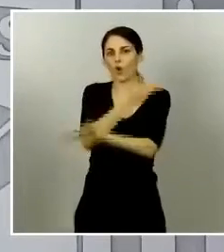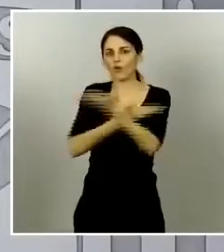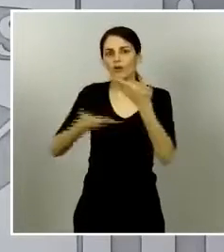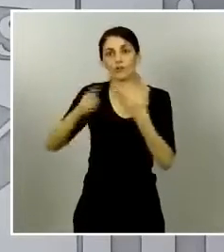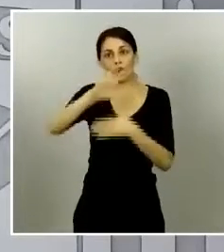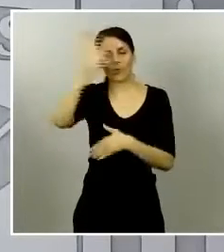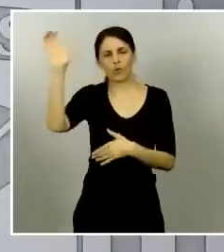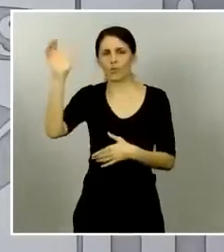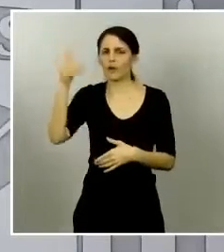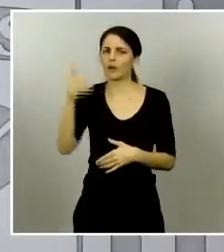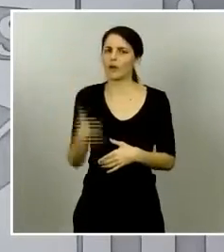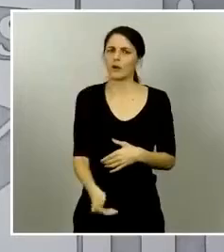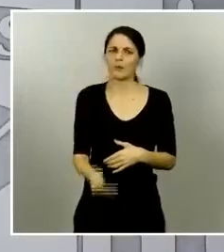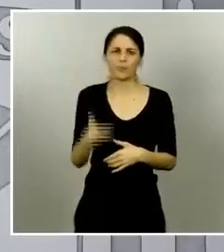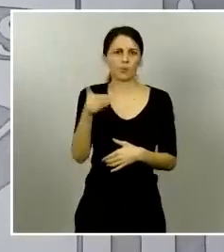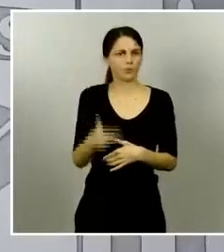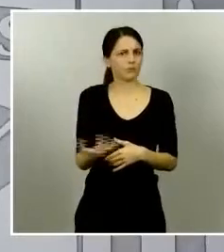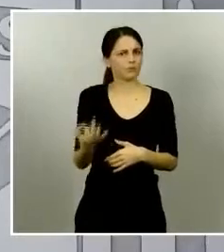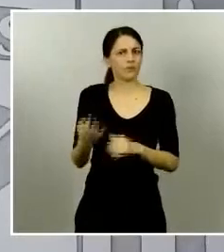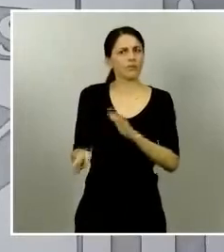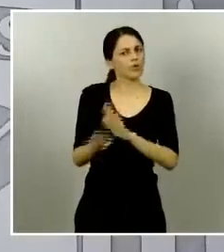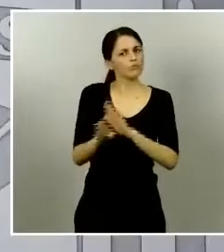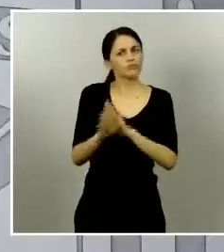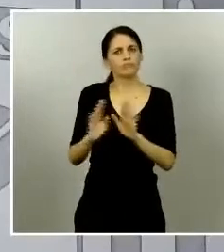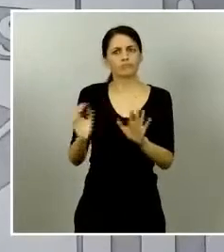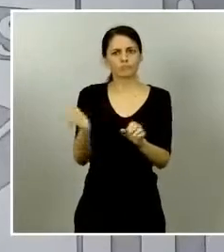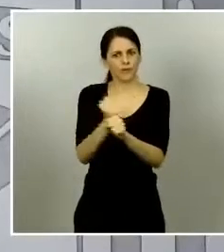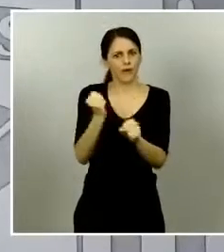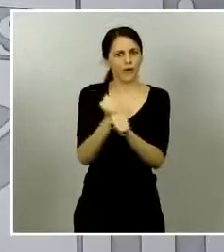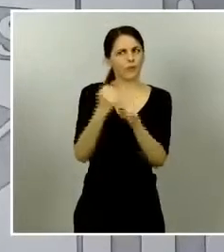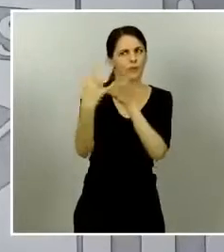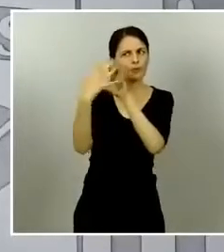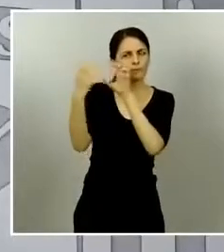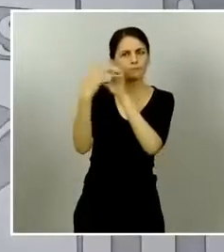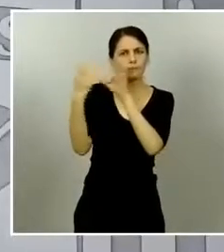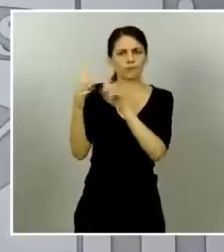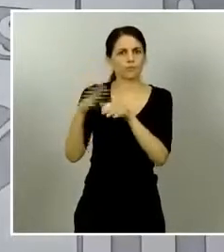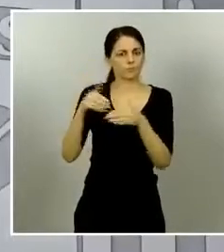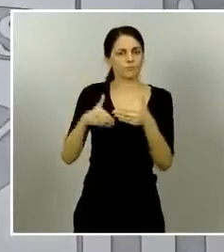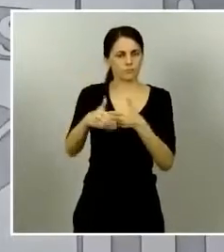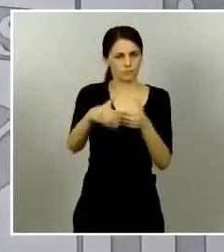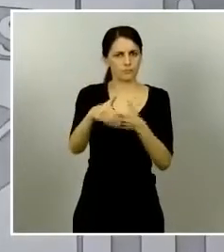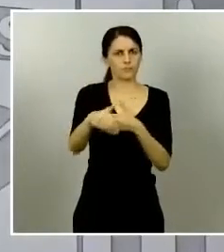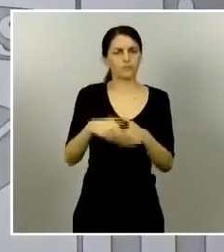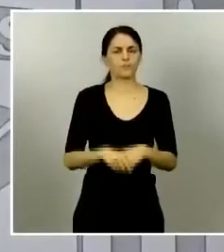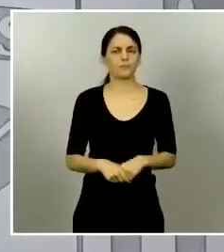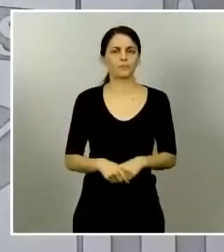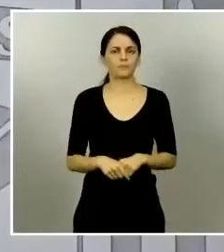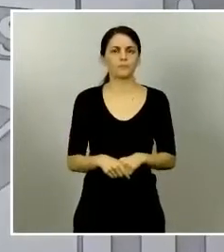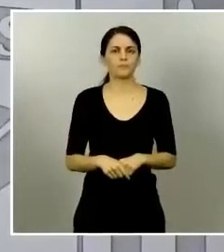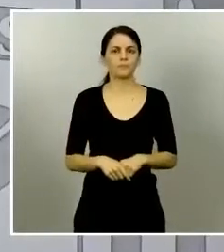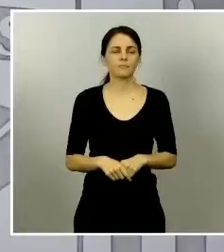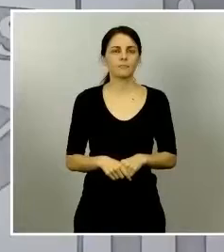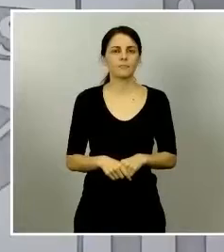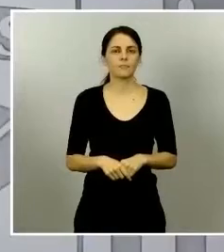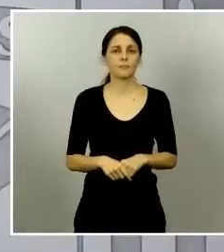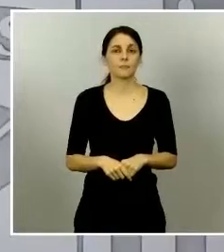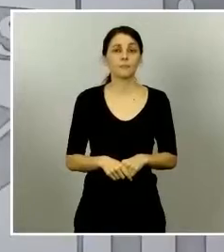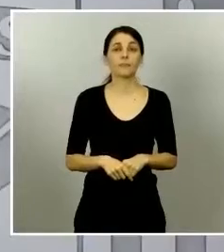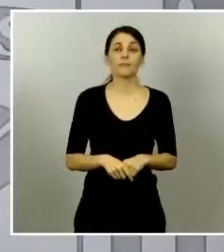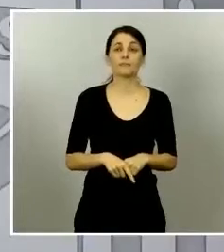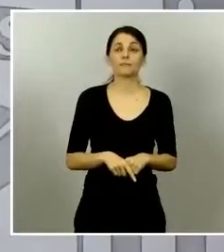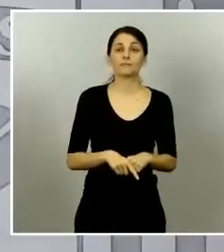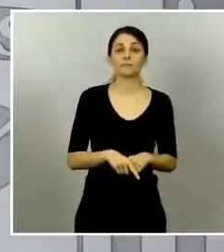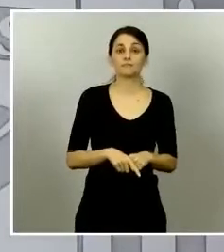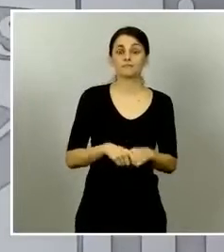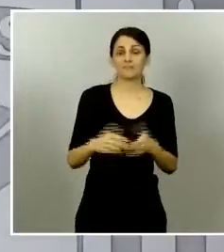y clave esta coordinación, especialmente con Europa, y que tendremos que seguir trabajando, poniéndonos de acuerdo en los